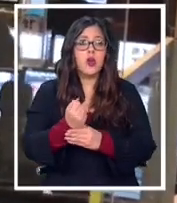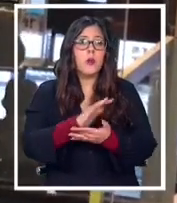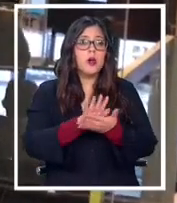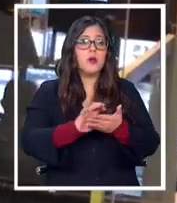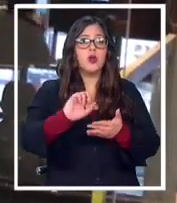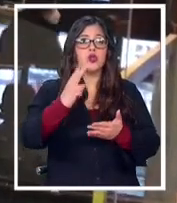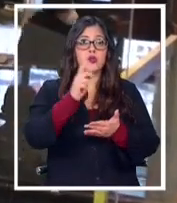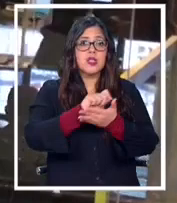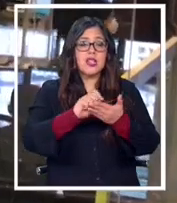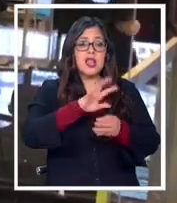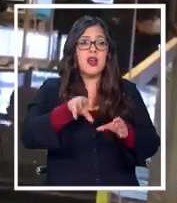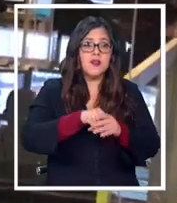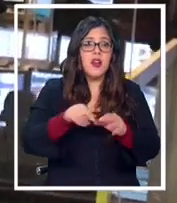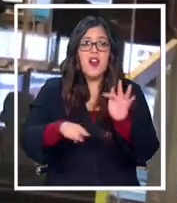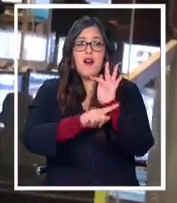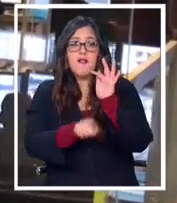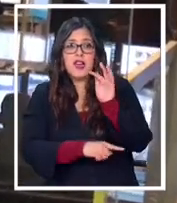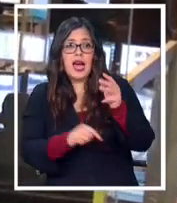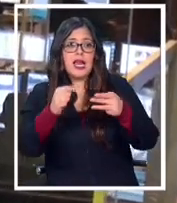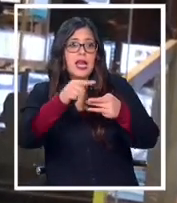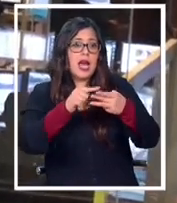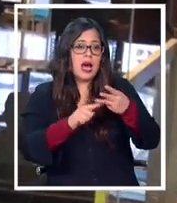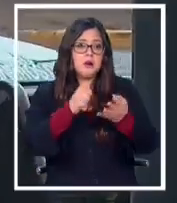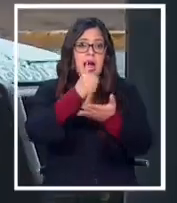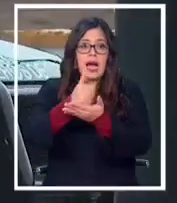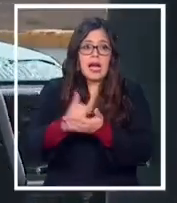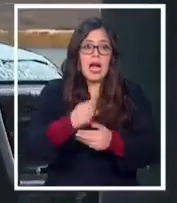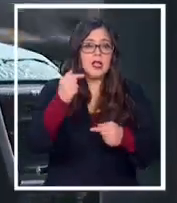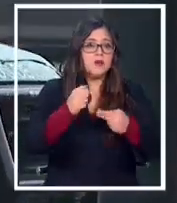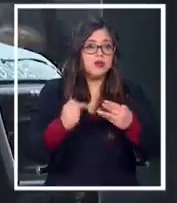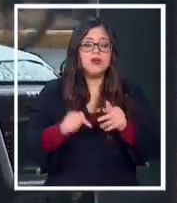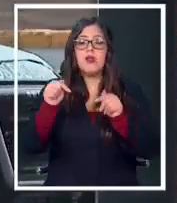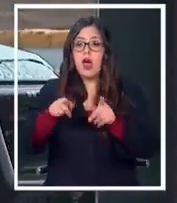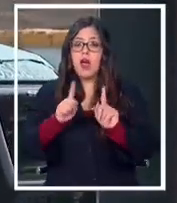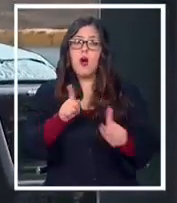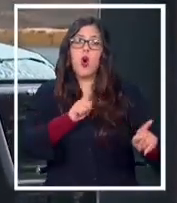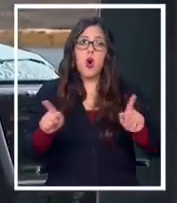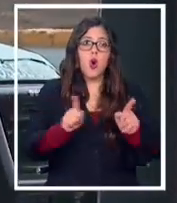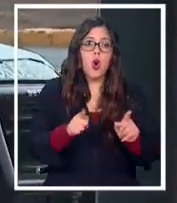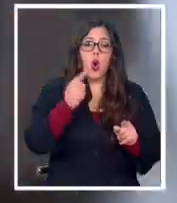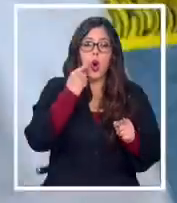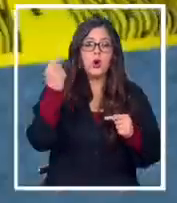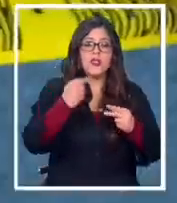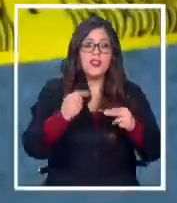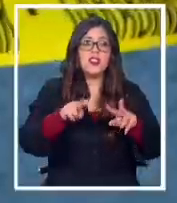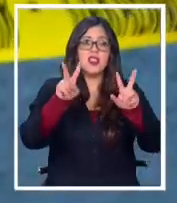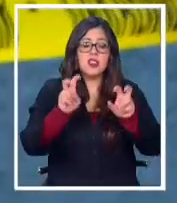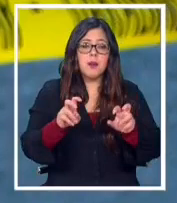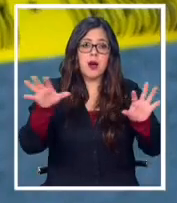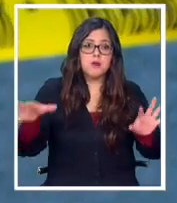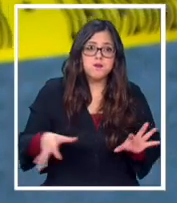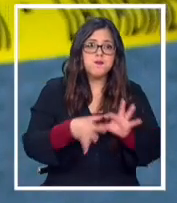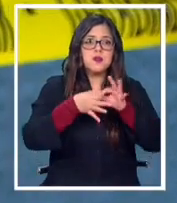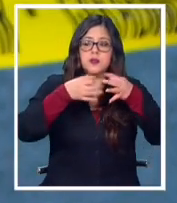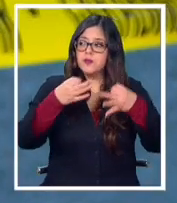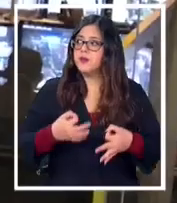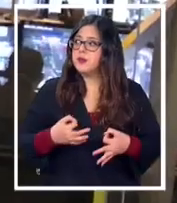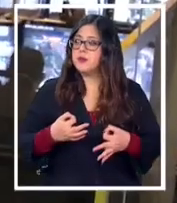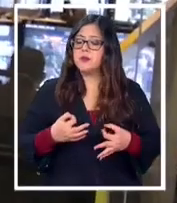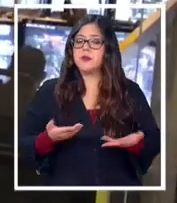Subsecretaría del Interior, con las fiscalías, con los distintos alcaldes. Ahí tenemos que tener una coordinación. Son muchos actores que tienen que estar bien